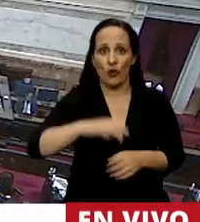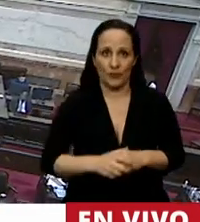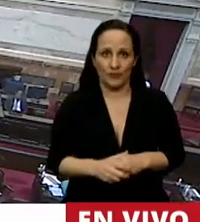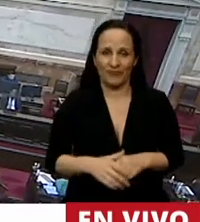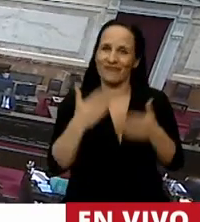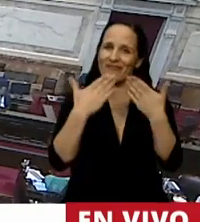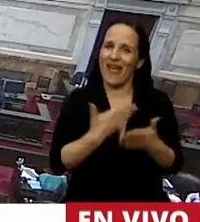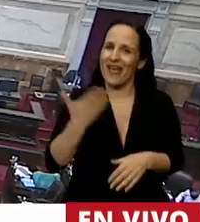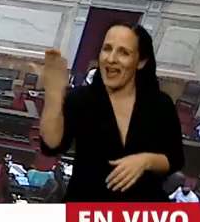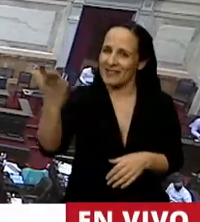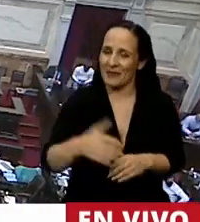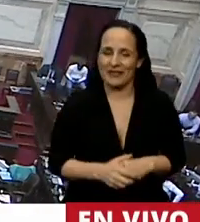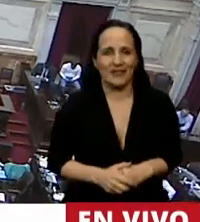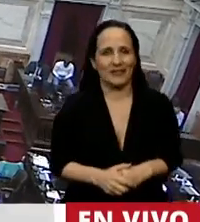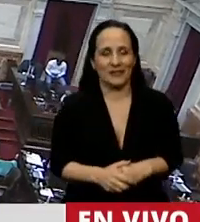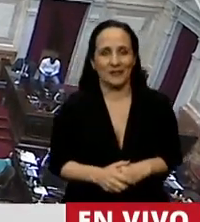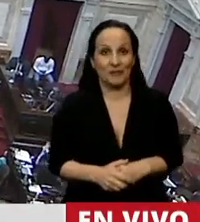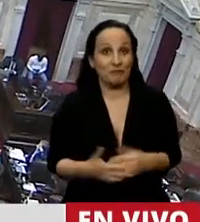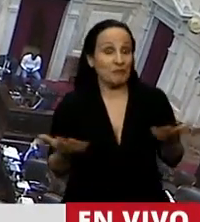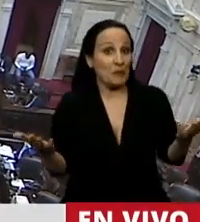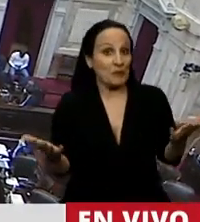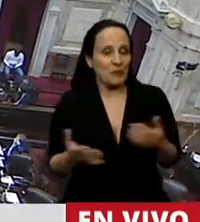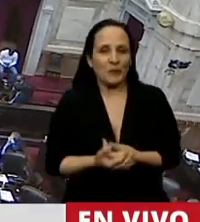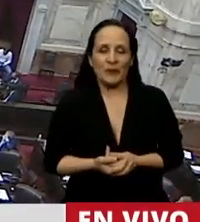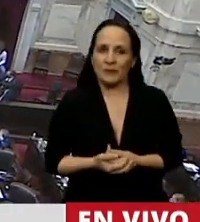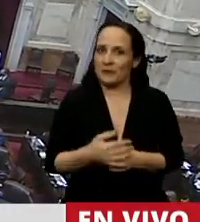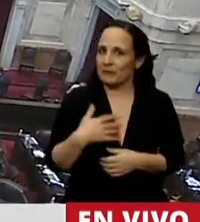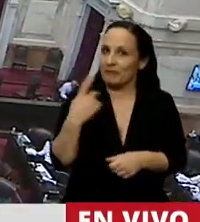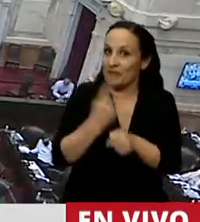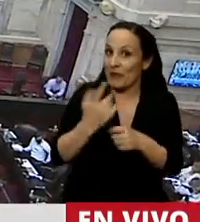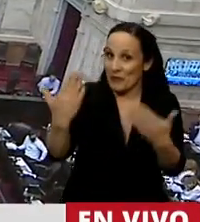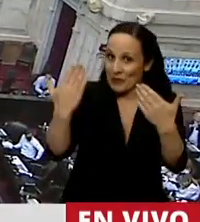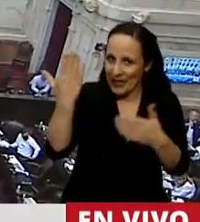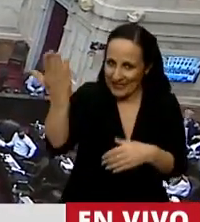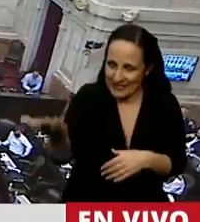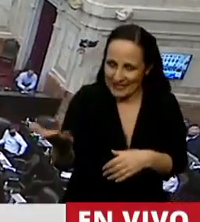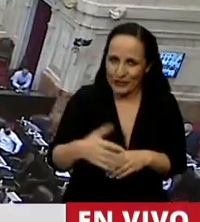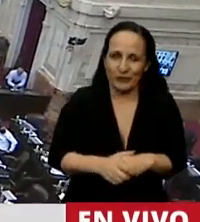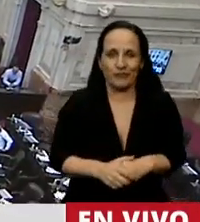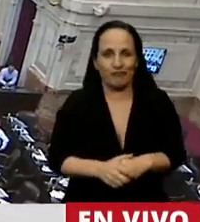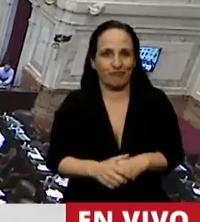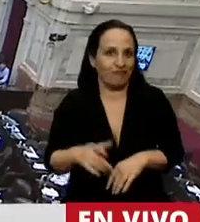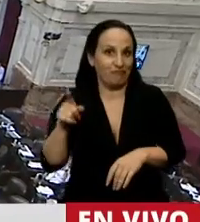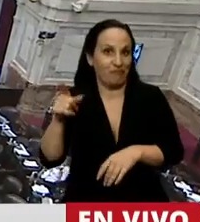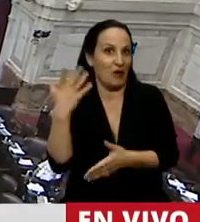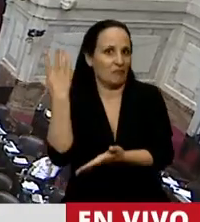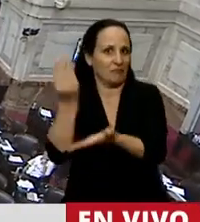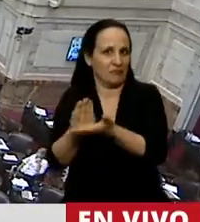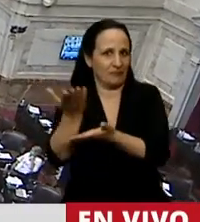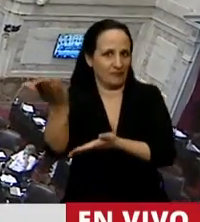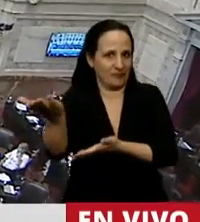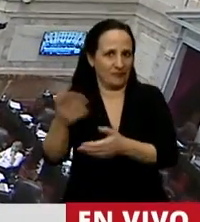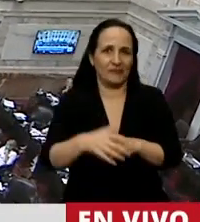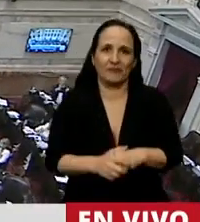Gracias, señor presidente. Bueno, primero felicitarlo a usted por este cargo que ha obtenido en la